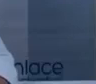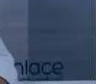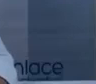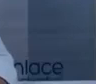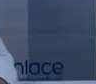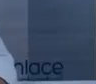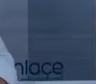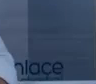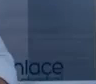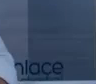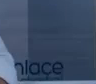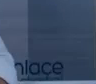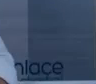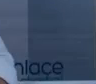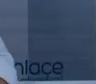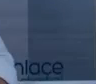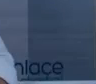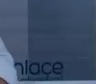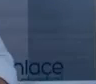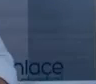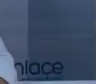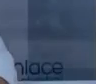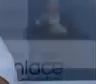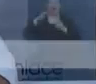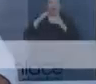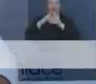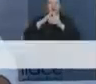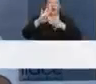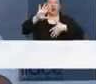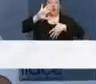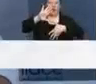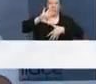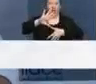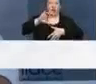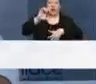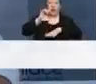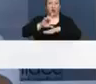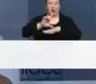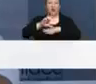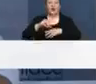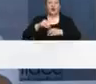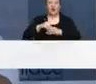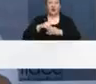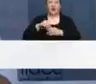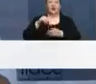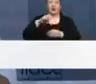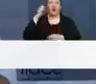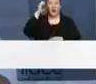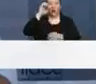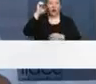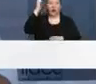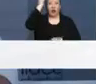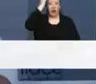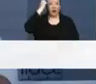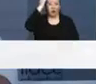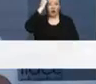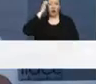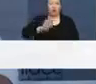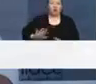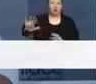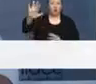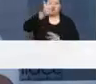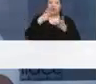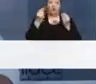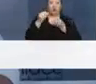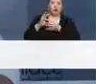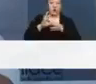vía vía digital estamos emitiendo de la casa américa latina en bruselas capital de europa muchos compañeros que han venido de